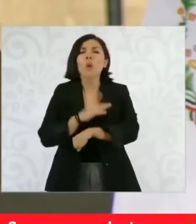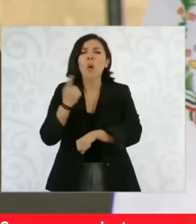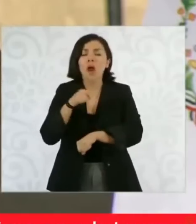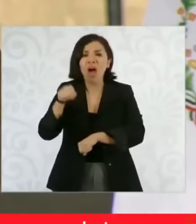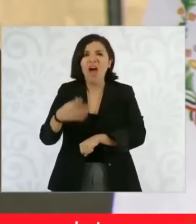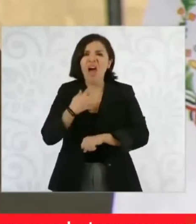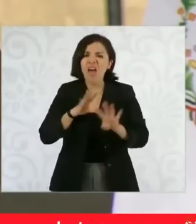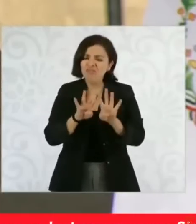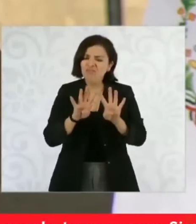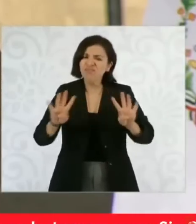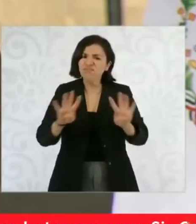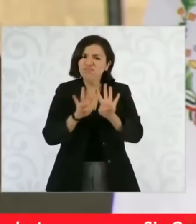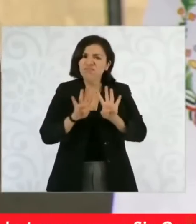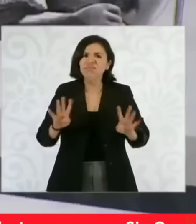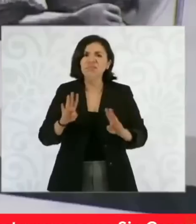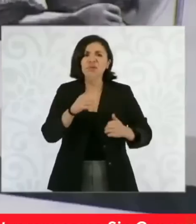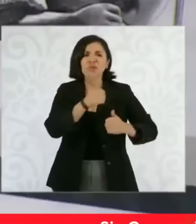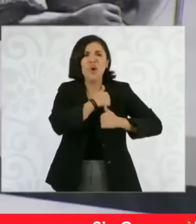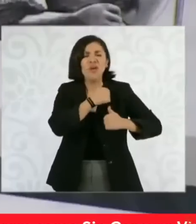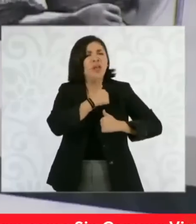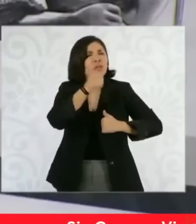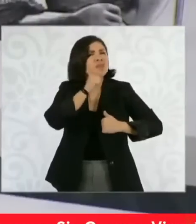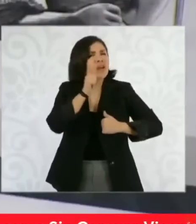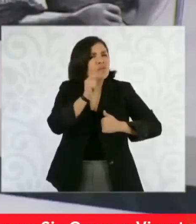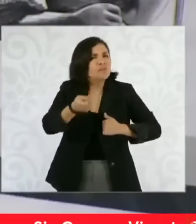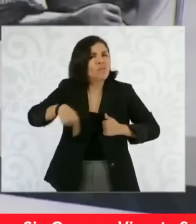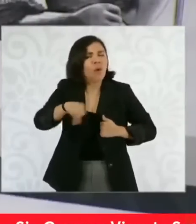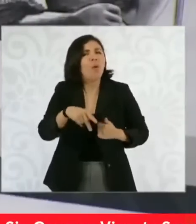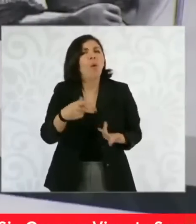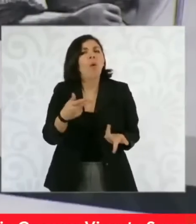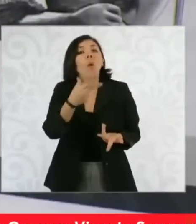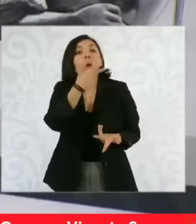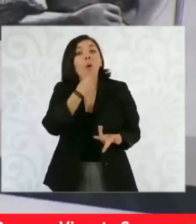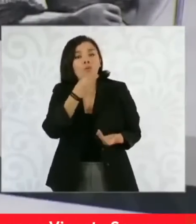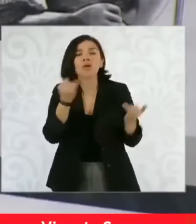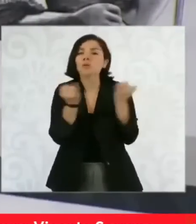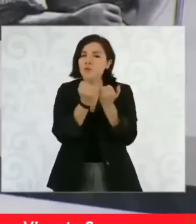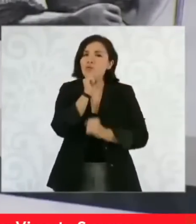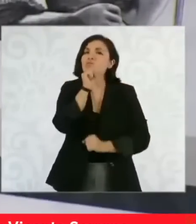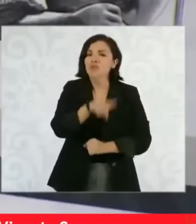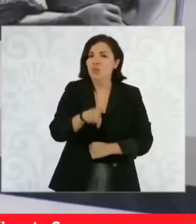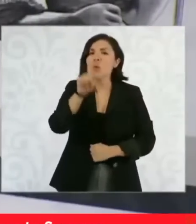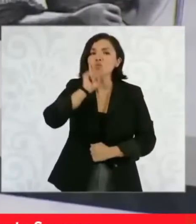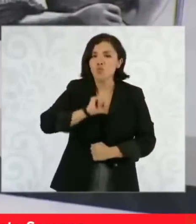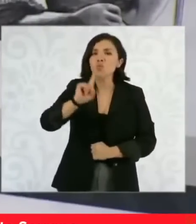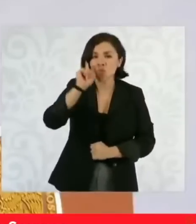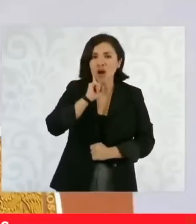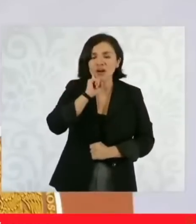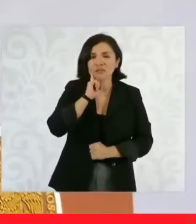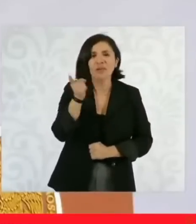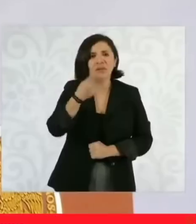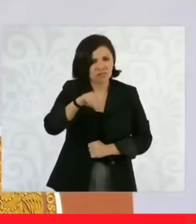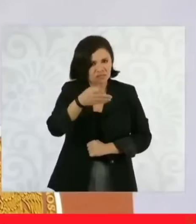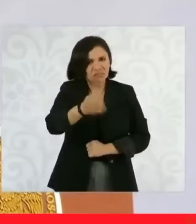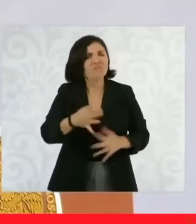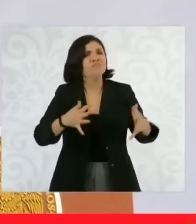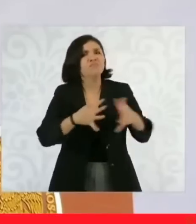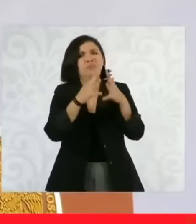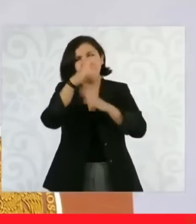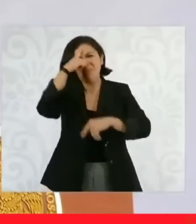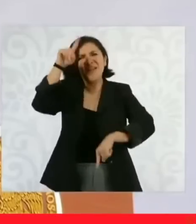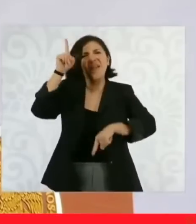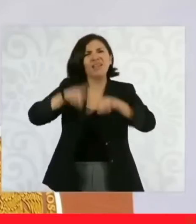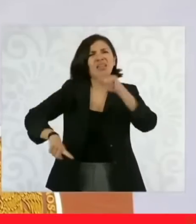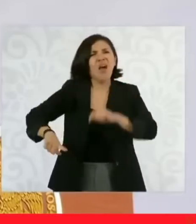sus filas figuraron siempre los hombres, y por supuesto también las mujeres, que combatieron a la